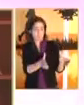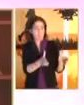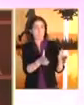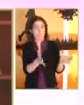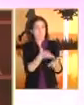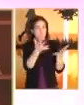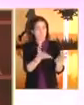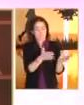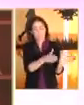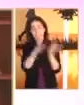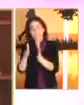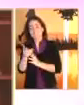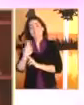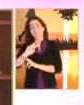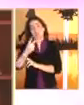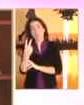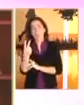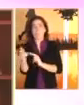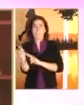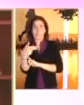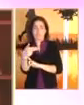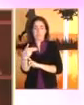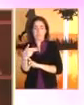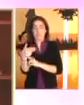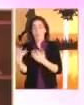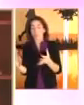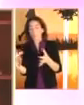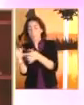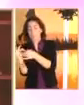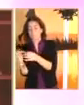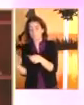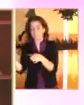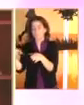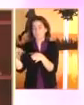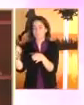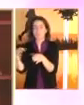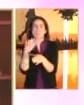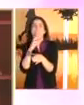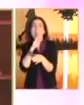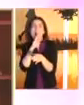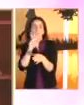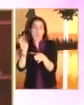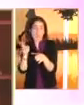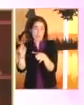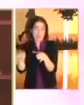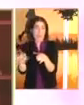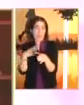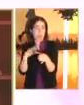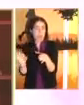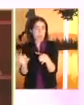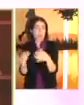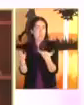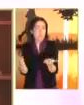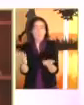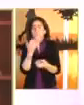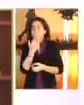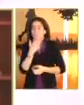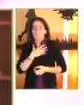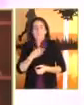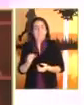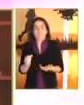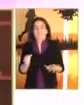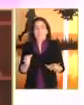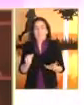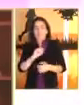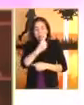pescado, y después el pescado, una guarnición, evidentemente, de verdura, fundamentalmente, pero tampoco pasa nada. Podemos obviar